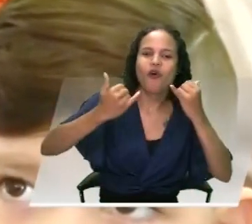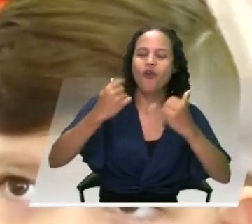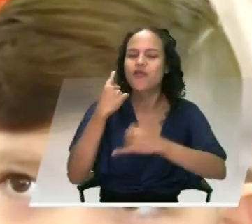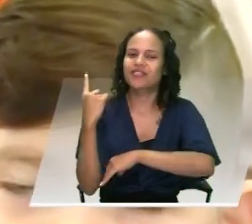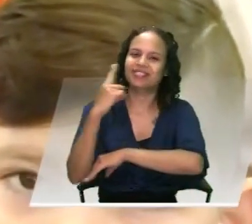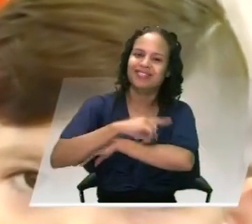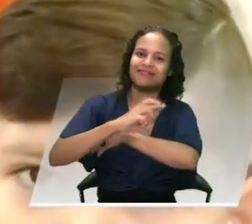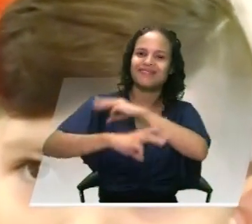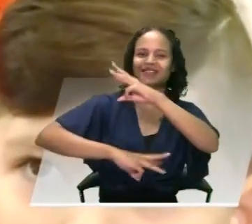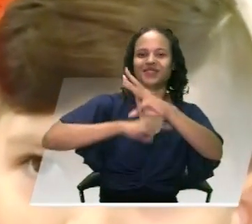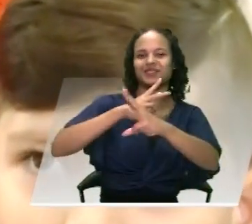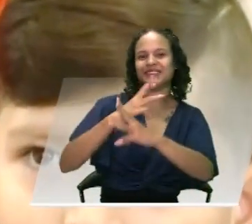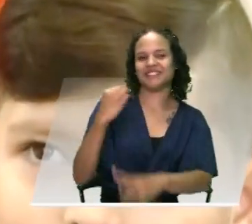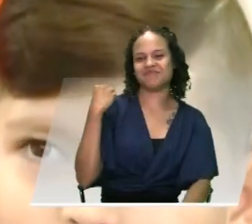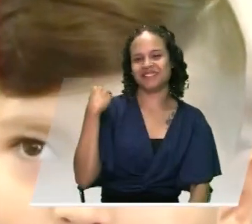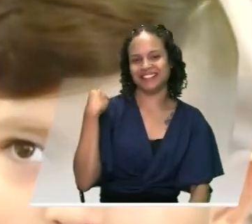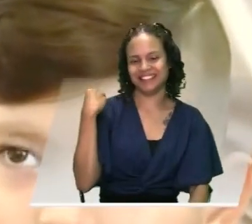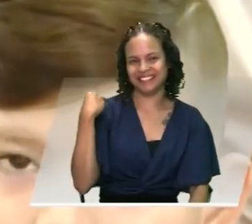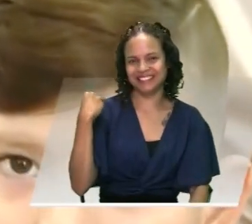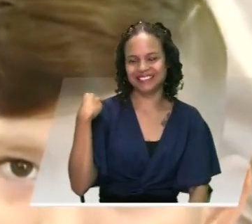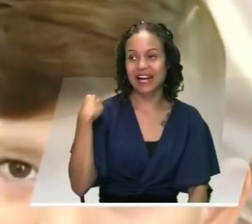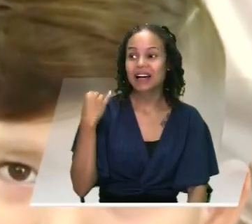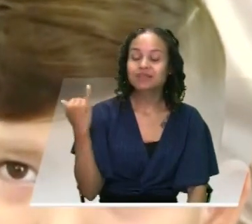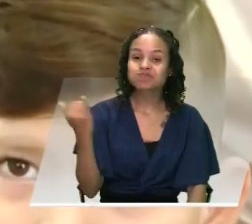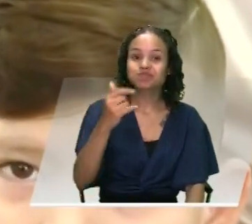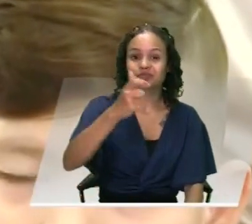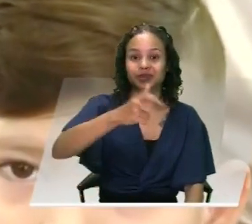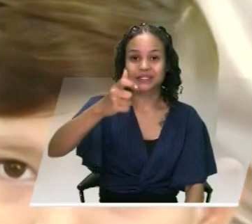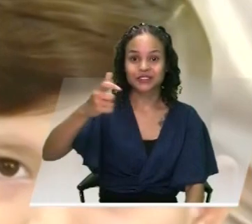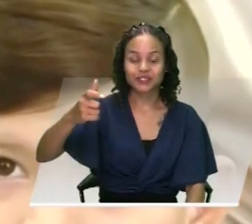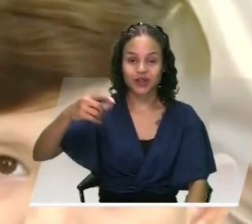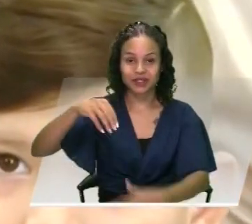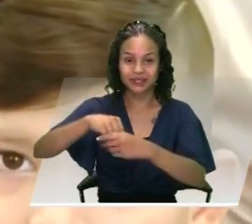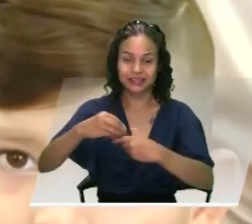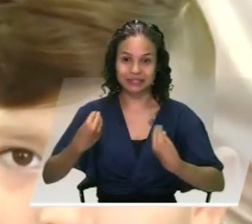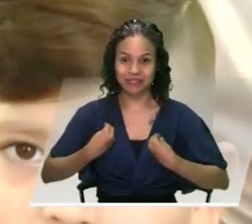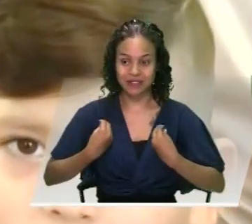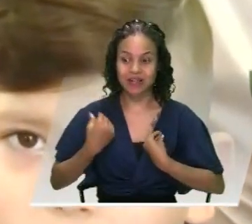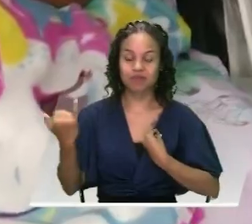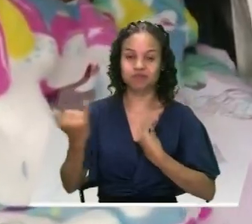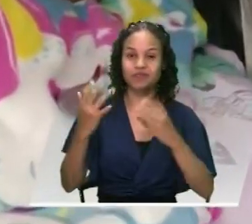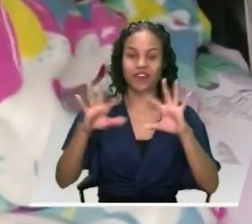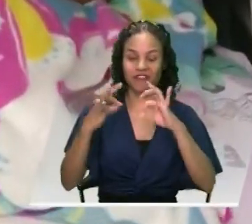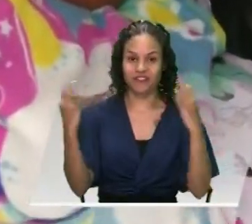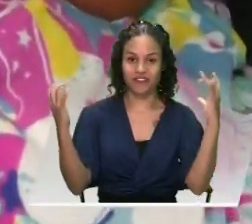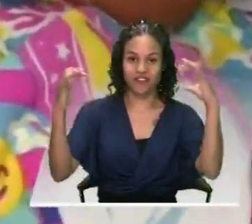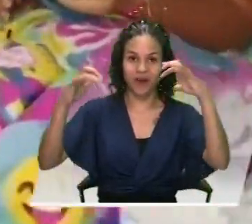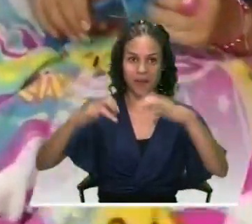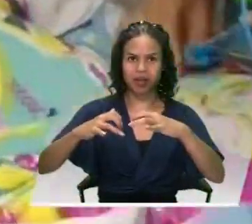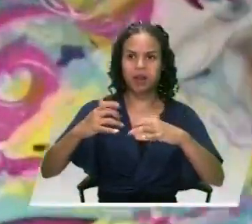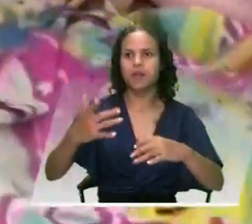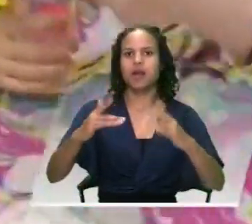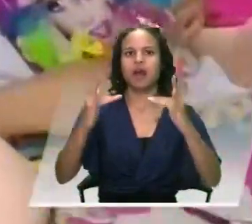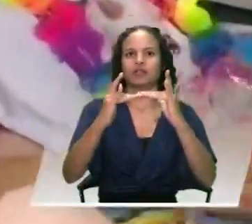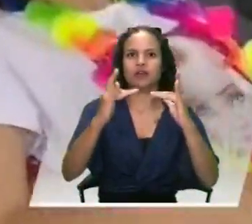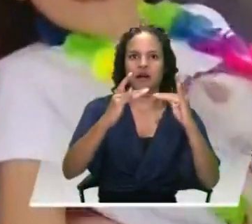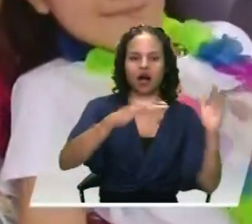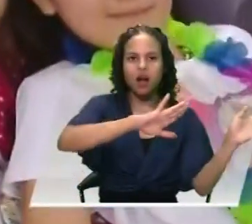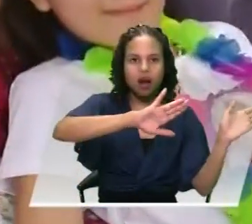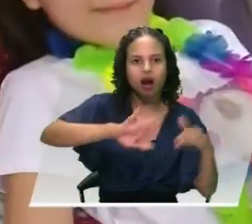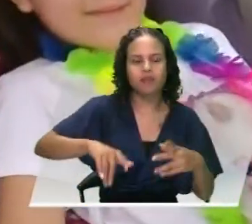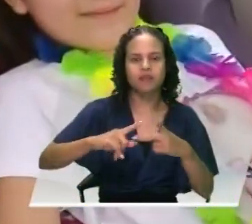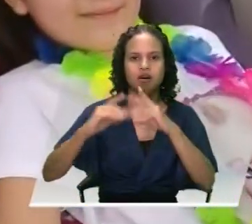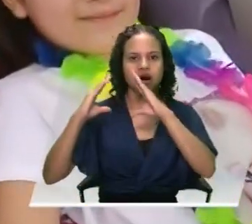Pereza. Y es que los habitantes con toda su familia se vinieron, trajeron sus camas, sus almohadas,